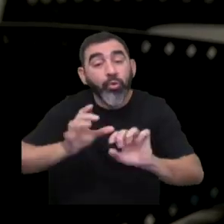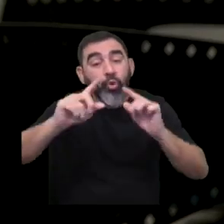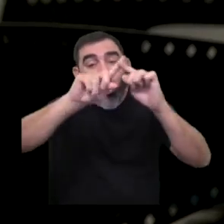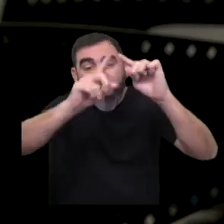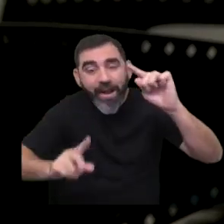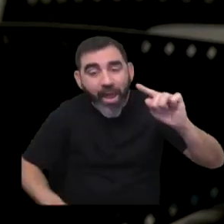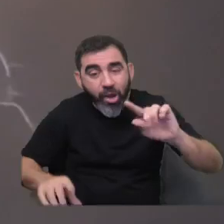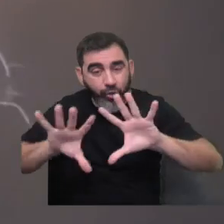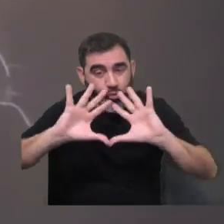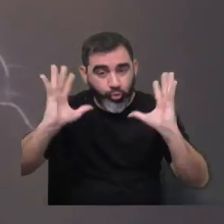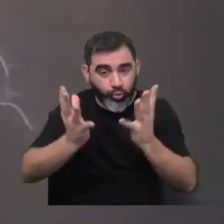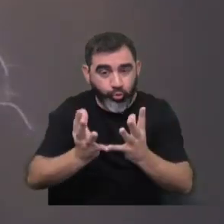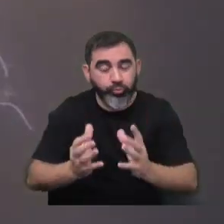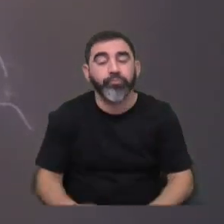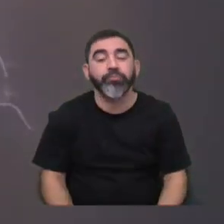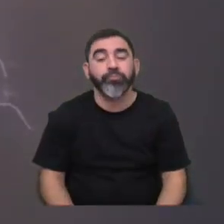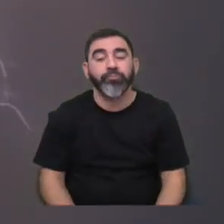rayos nube-tierra.